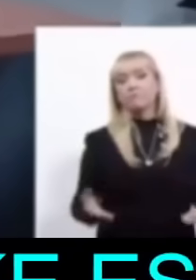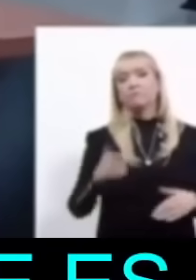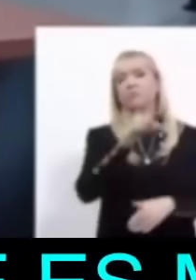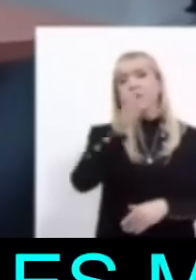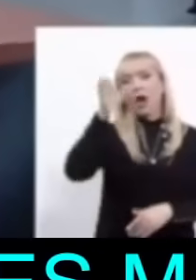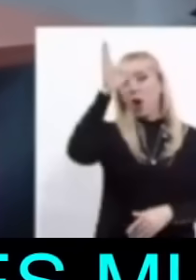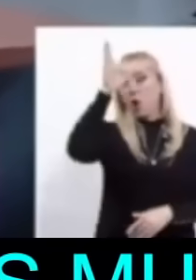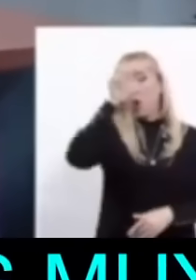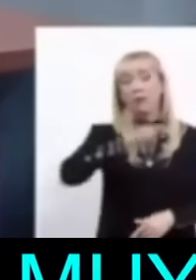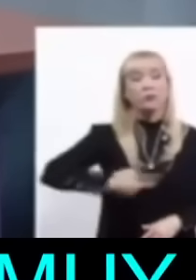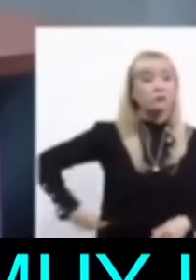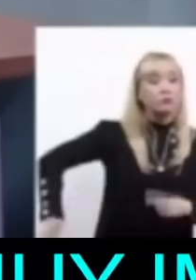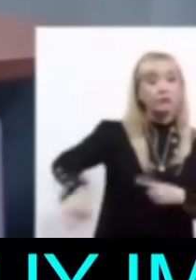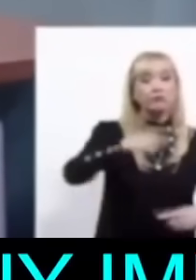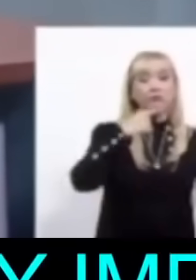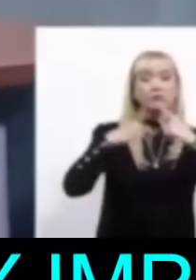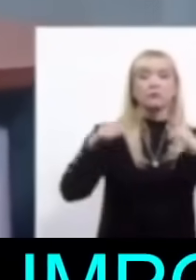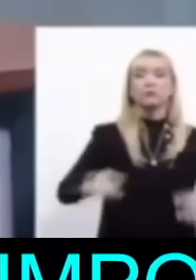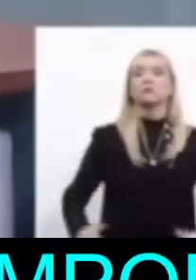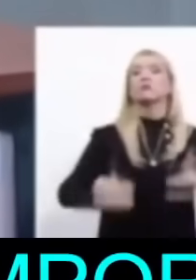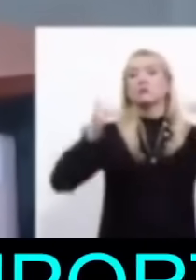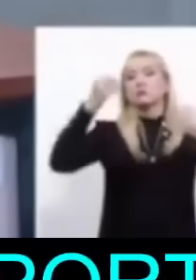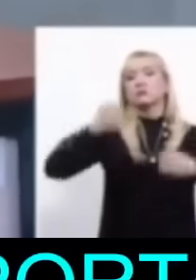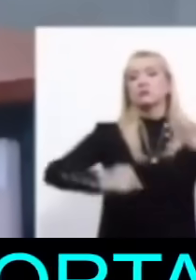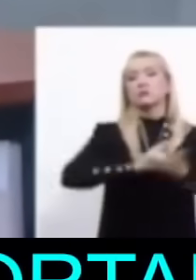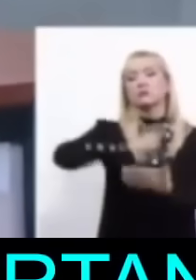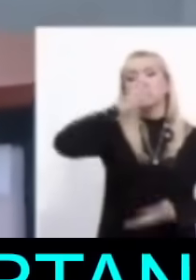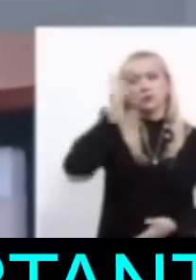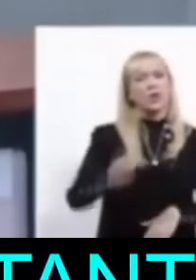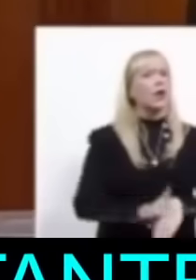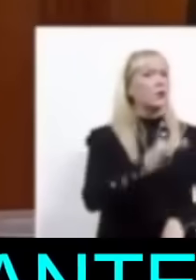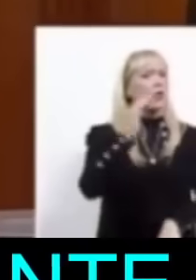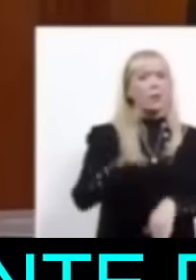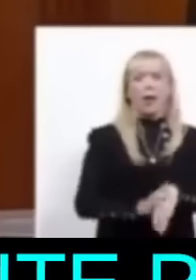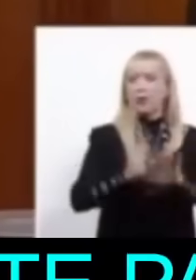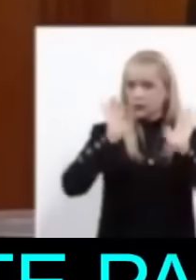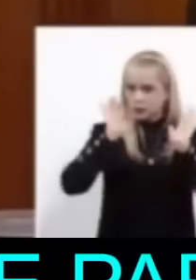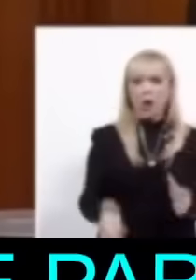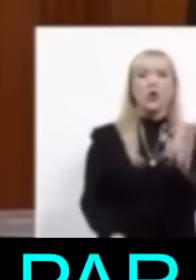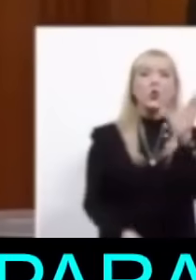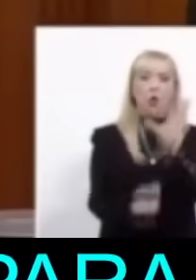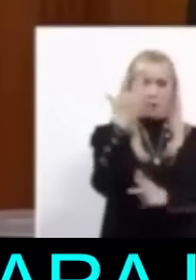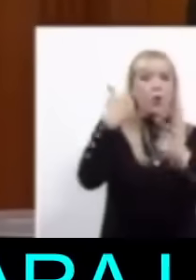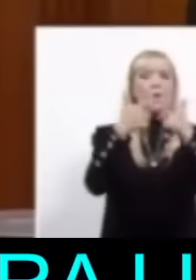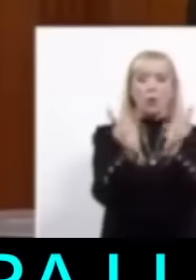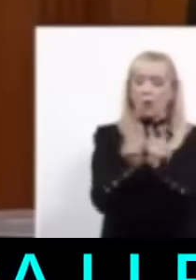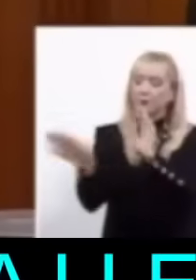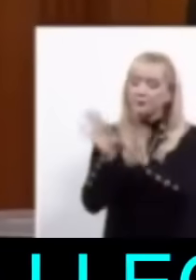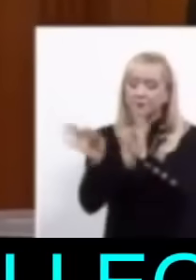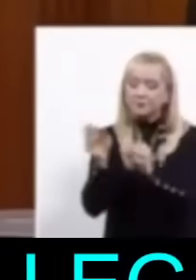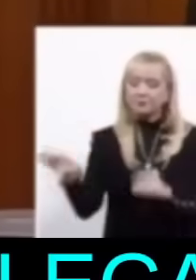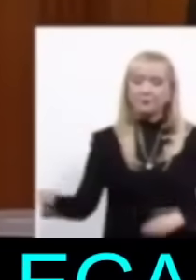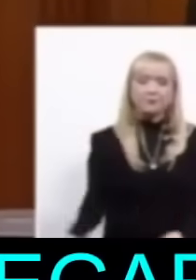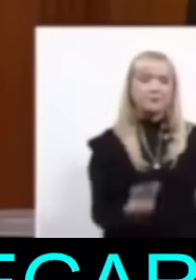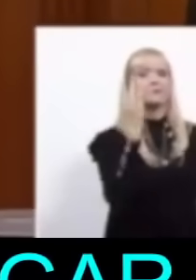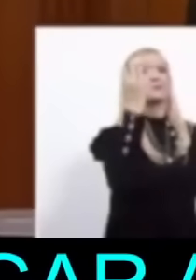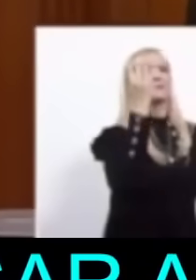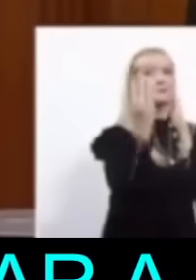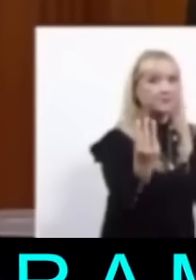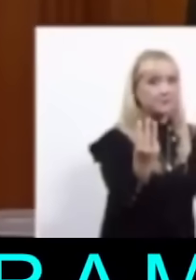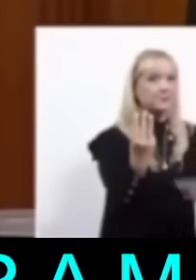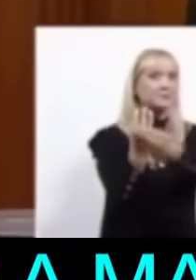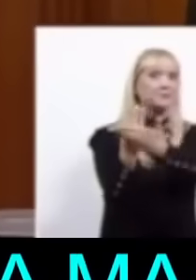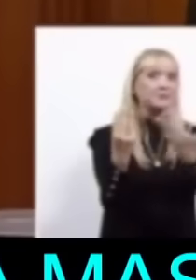unanimidad el pleno de la suprema corte aprobó una nueva terna que enviará al senado para elegir a una magistrada de la sala